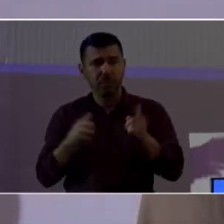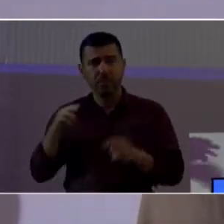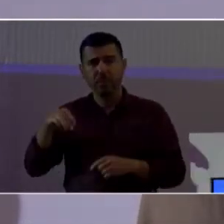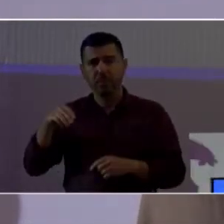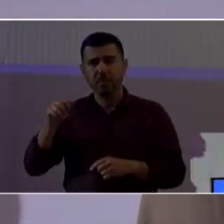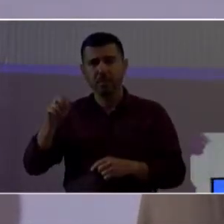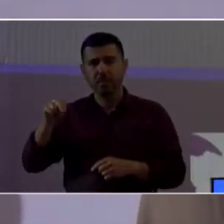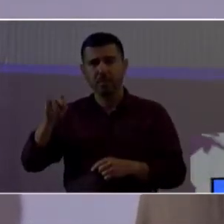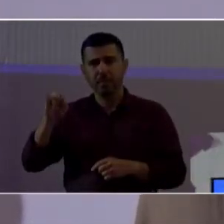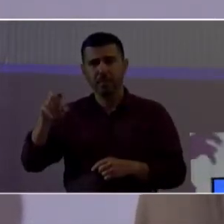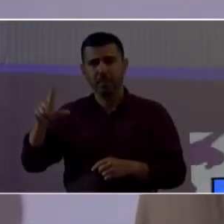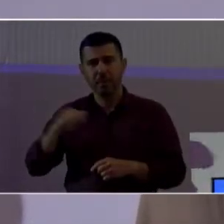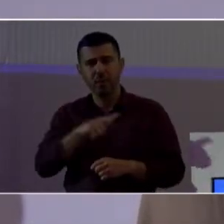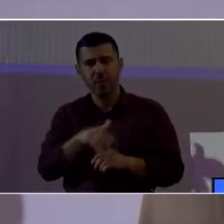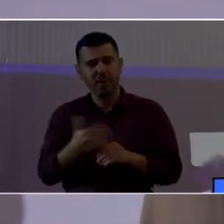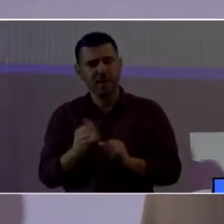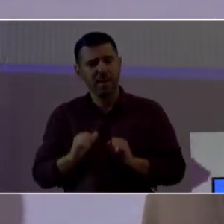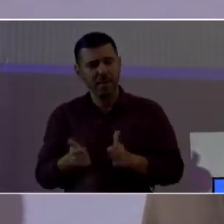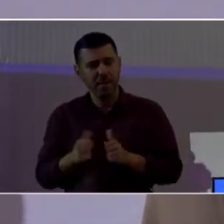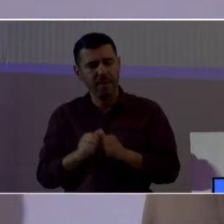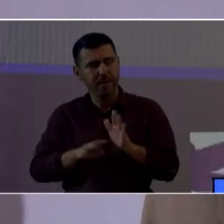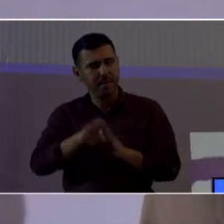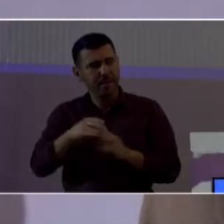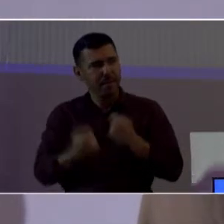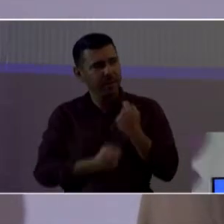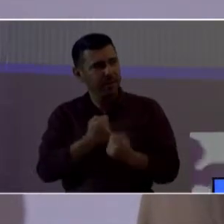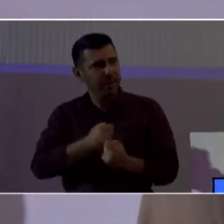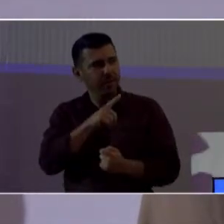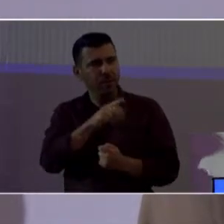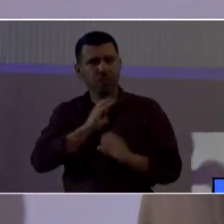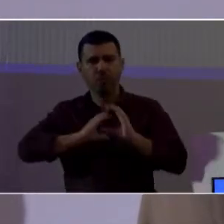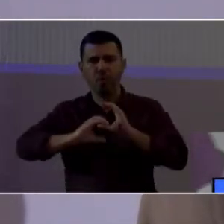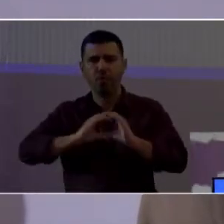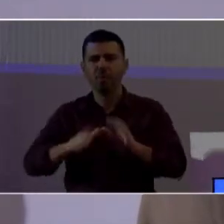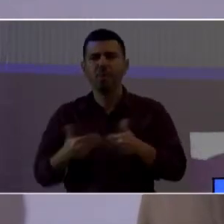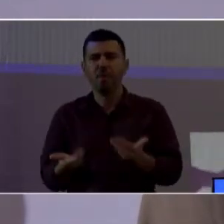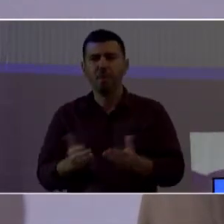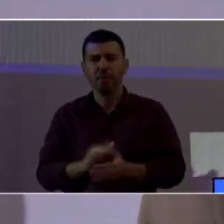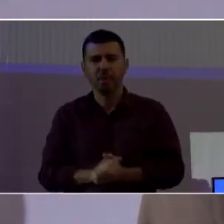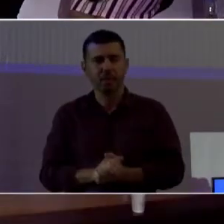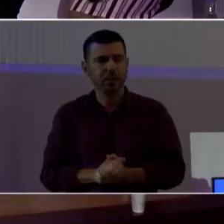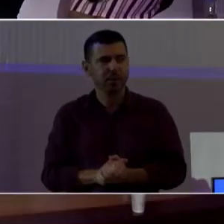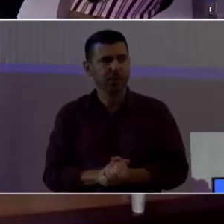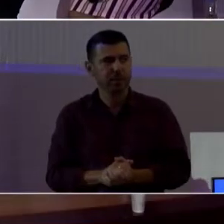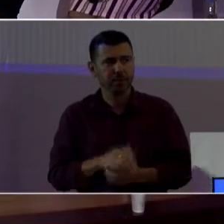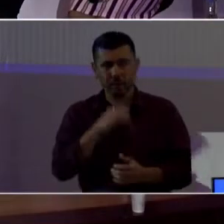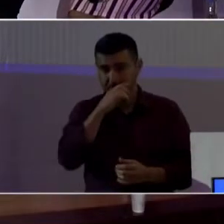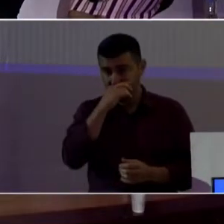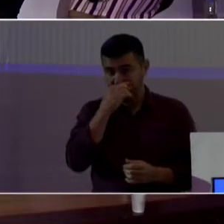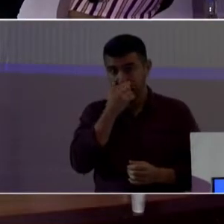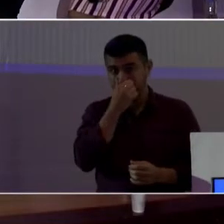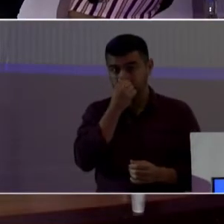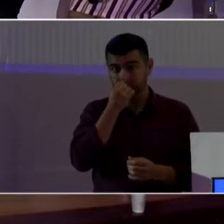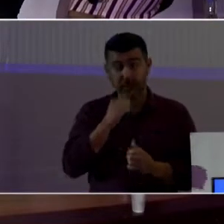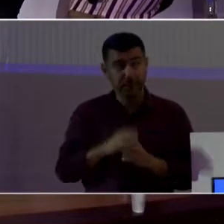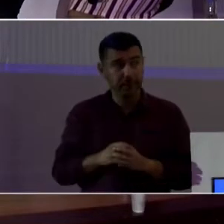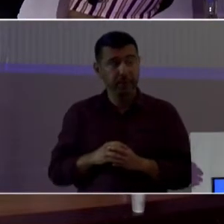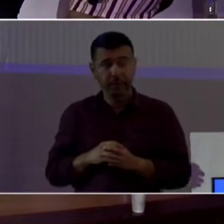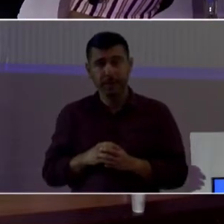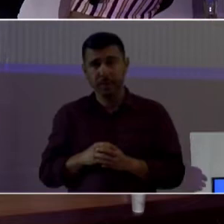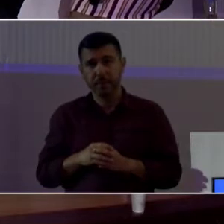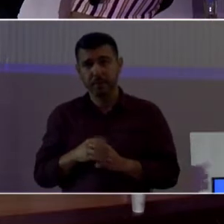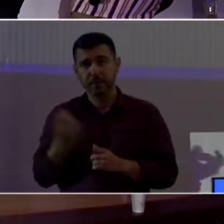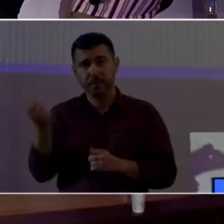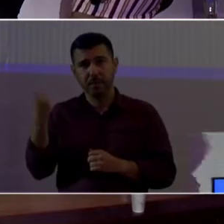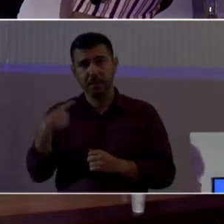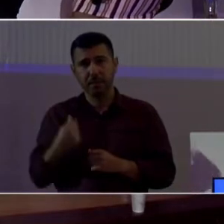tema de comunicaciones, en ese Comunicaciones, Impresol, ¿cómo vamos? Bueno, pues muy buena la